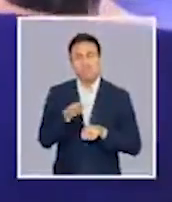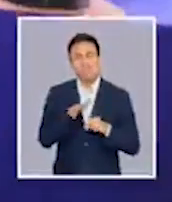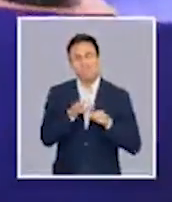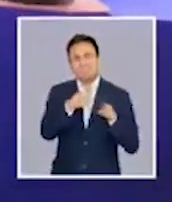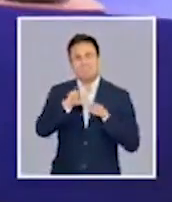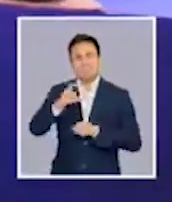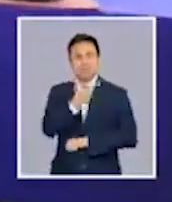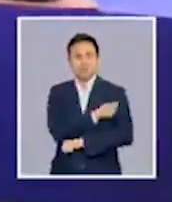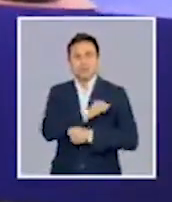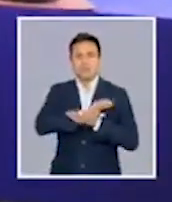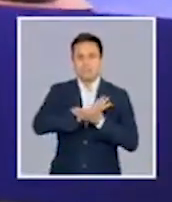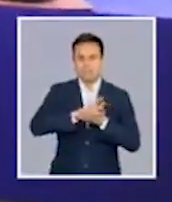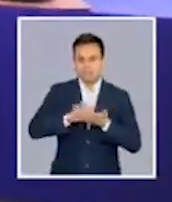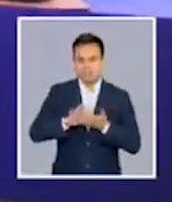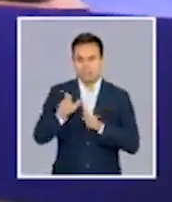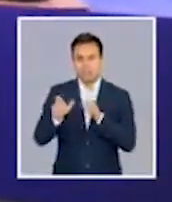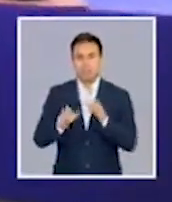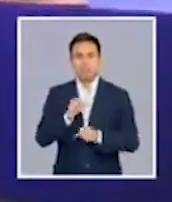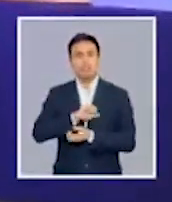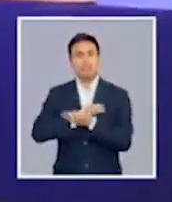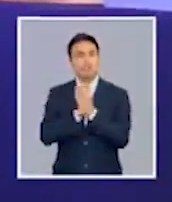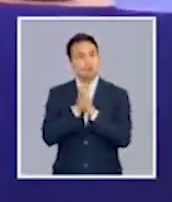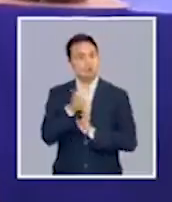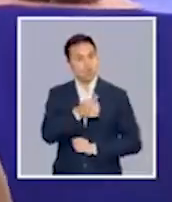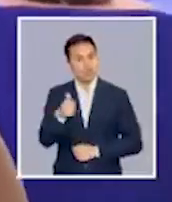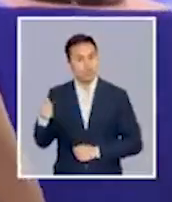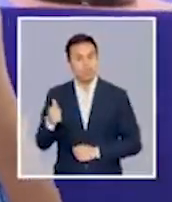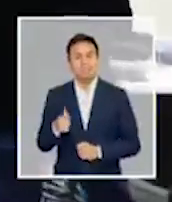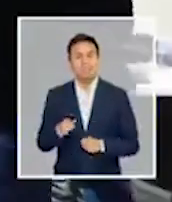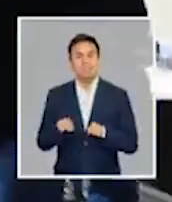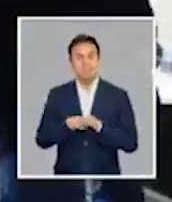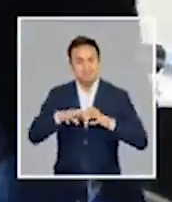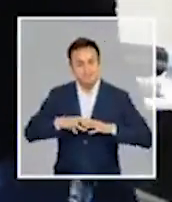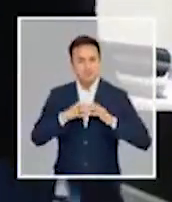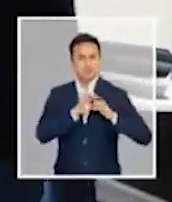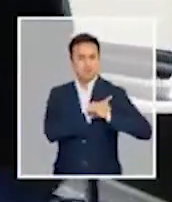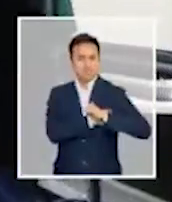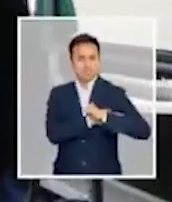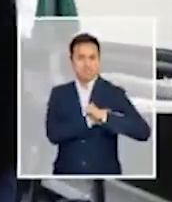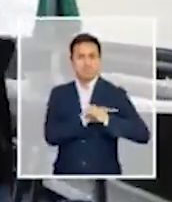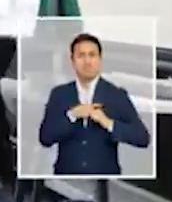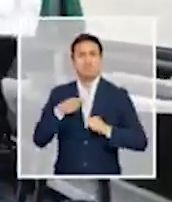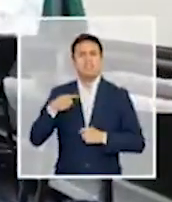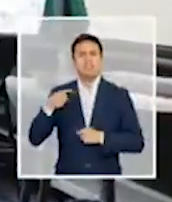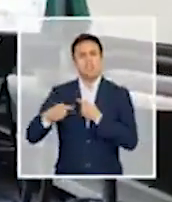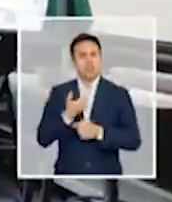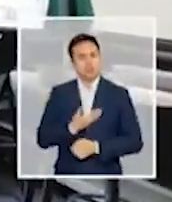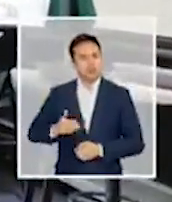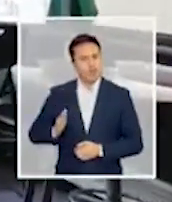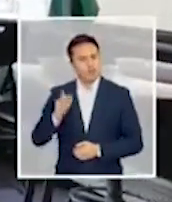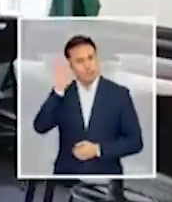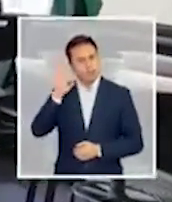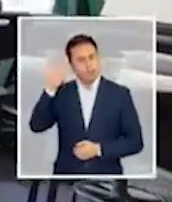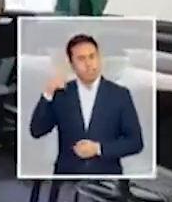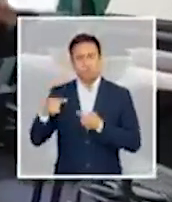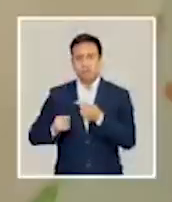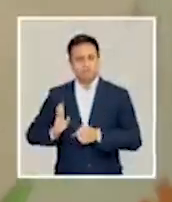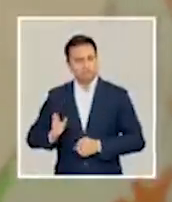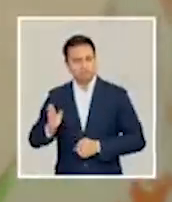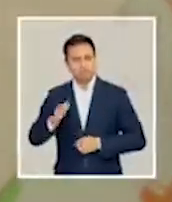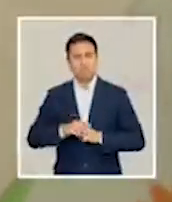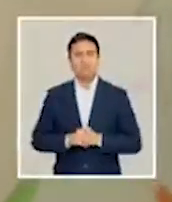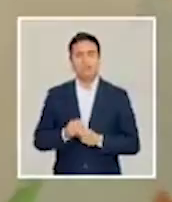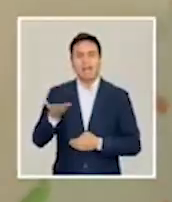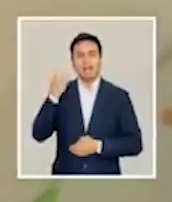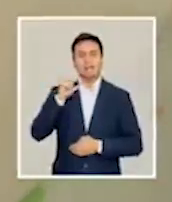de las maniobras que utilizamos. Yo me traje esto porque generalmente yo lo ocupo a diario. Eso es alcohol. Esto es alcohol, Ya. es simplemente alcohol